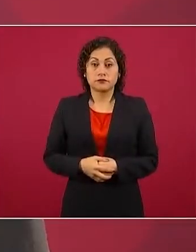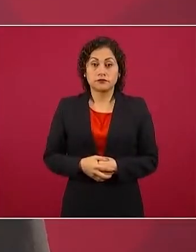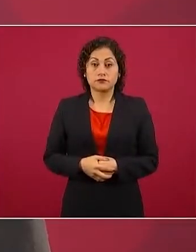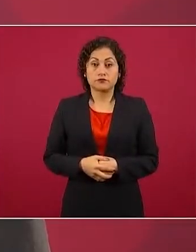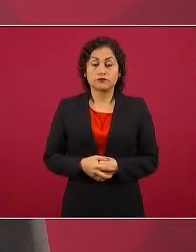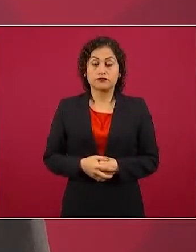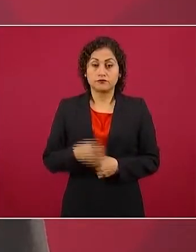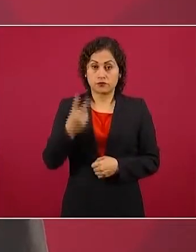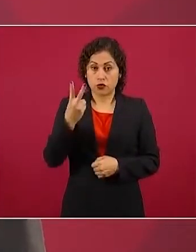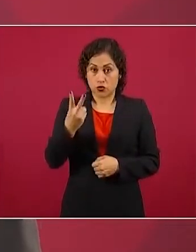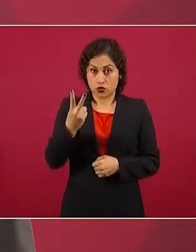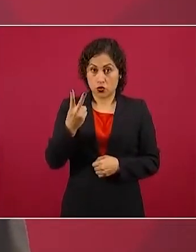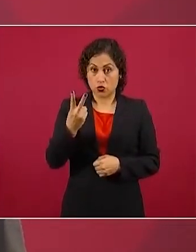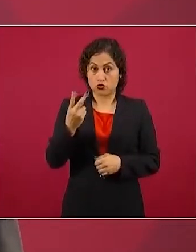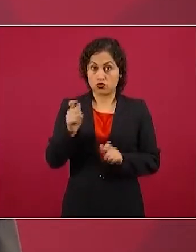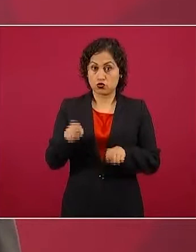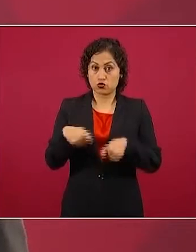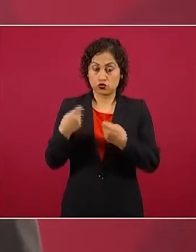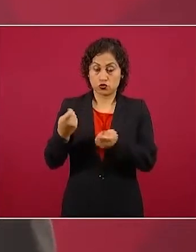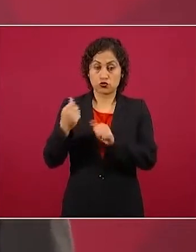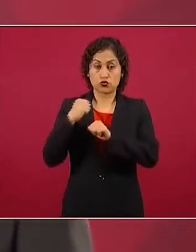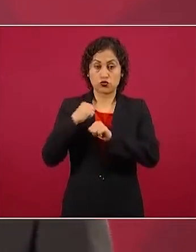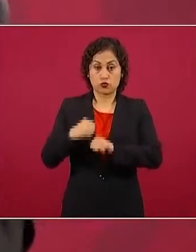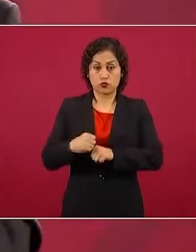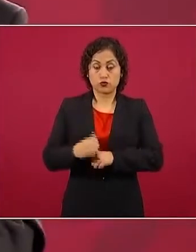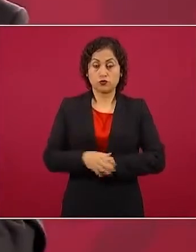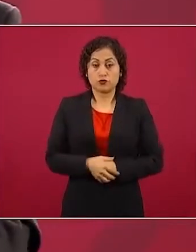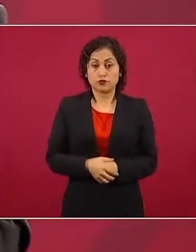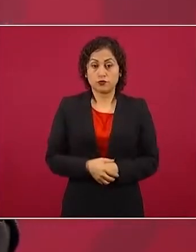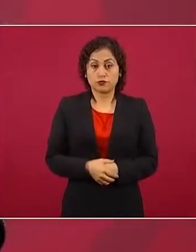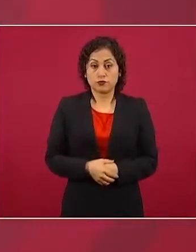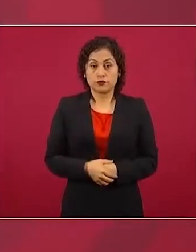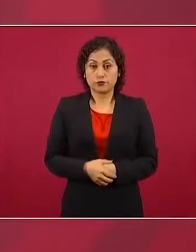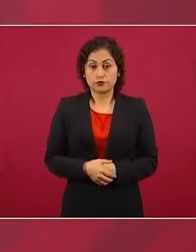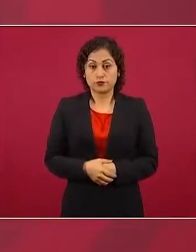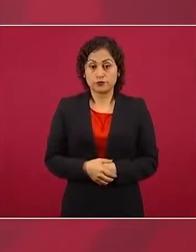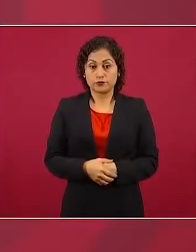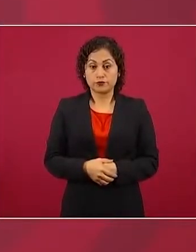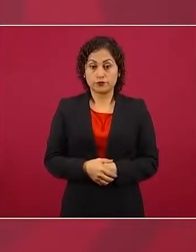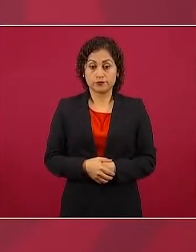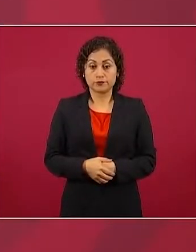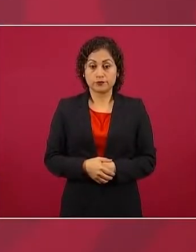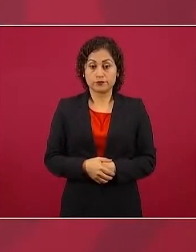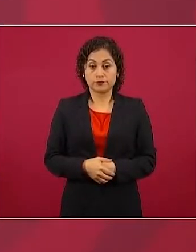enviará al Senado la propuesta para el cargo de subgobernadora del Banco de México. Para